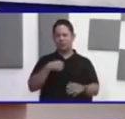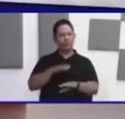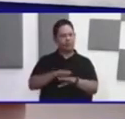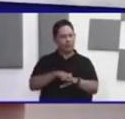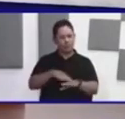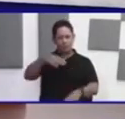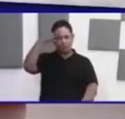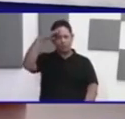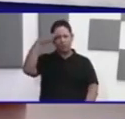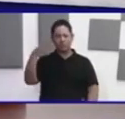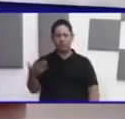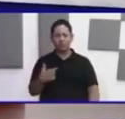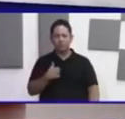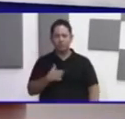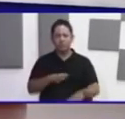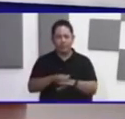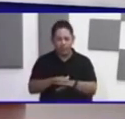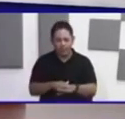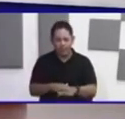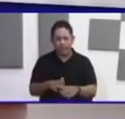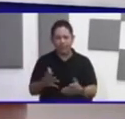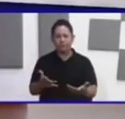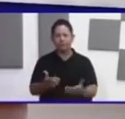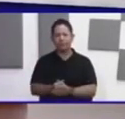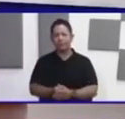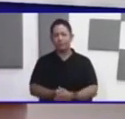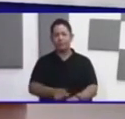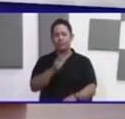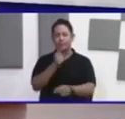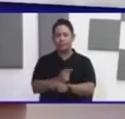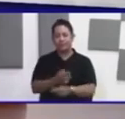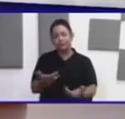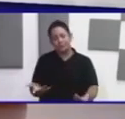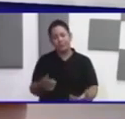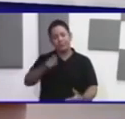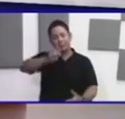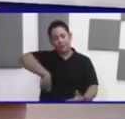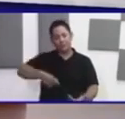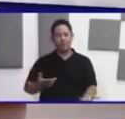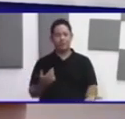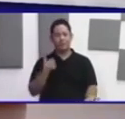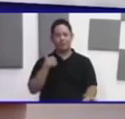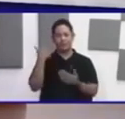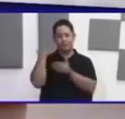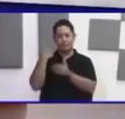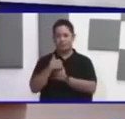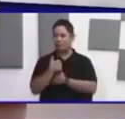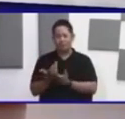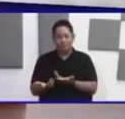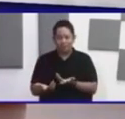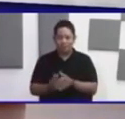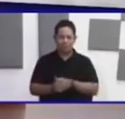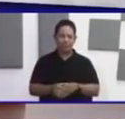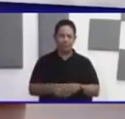este caso? Que no cumpla pues con esa función. Primero, pues, porque es un tema de ley y ojalá